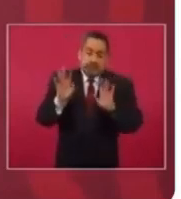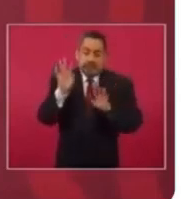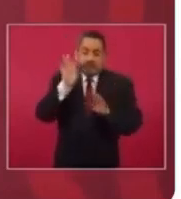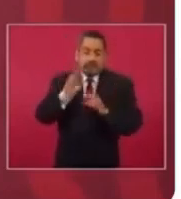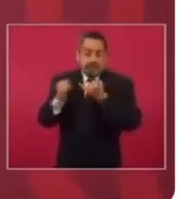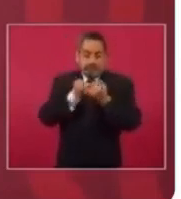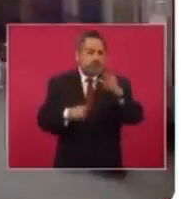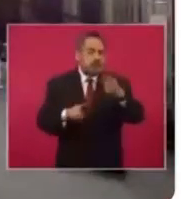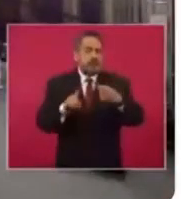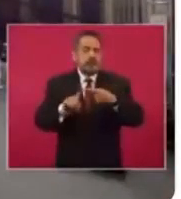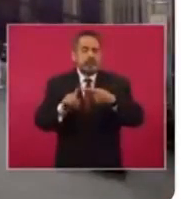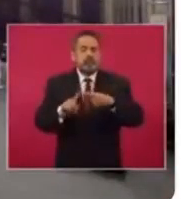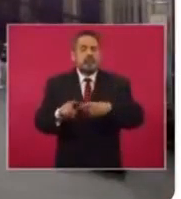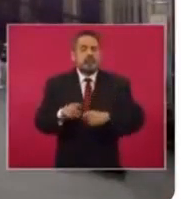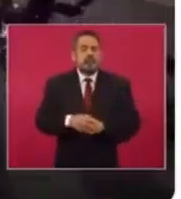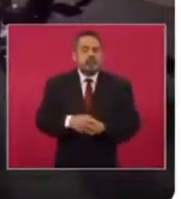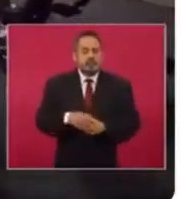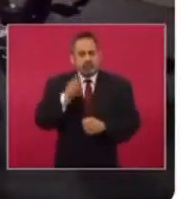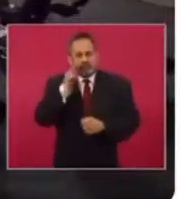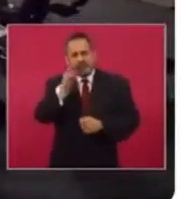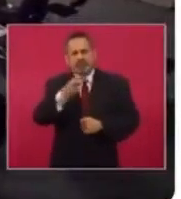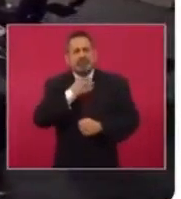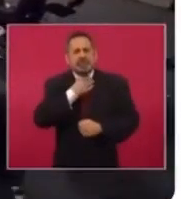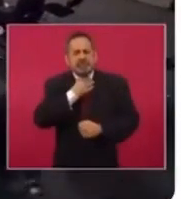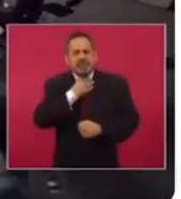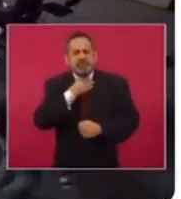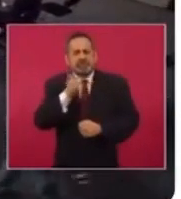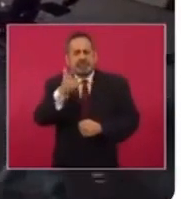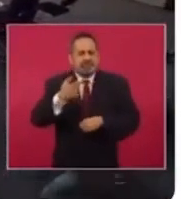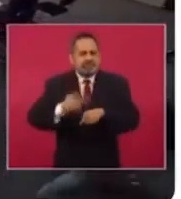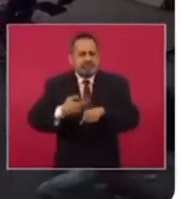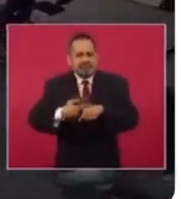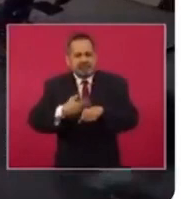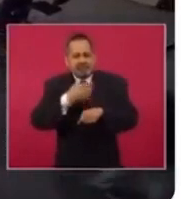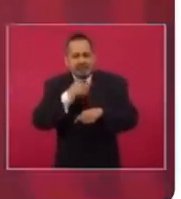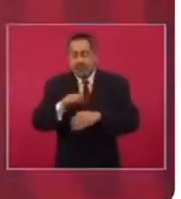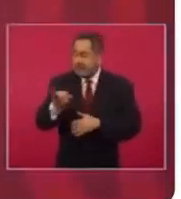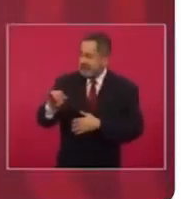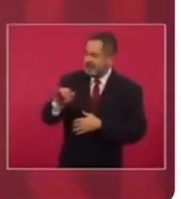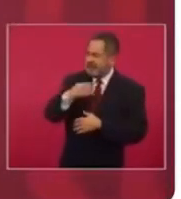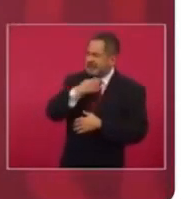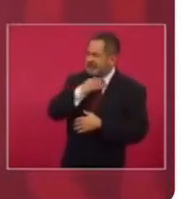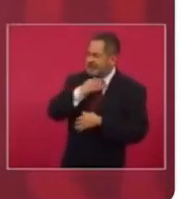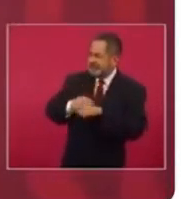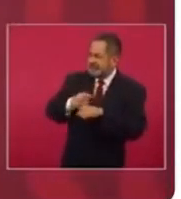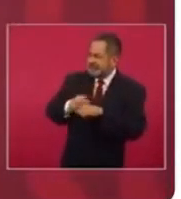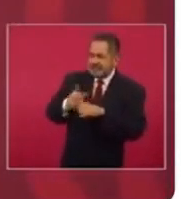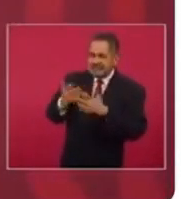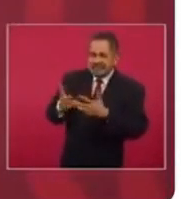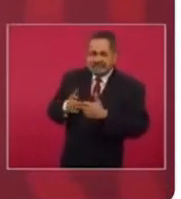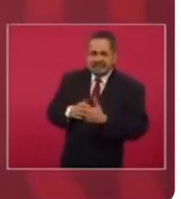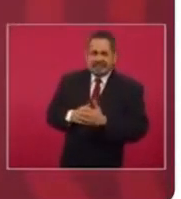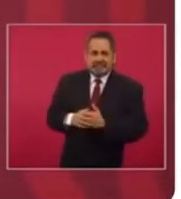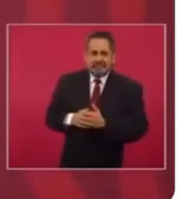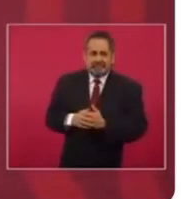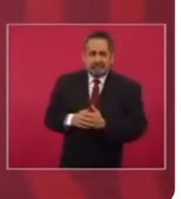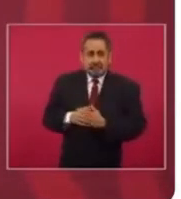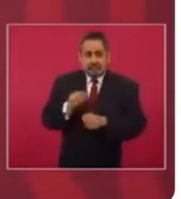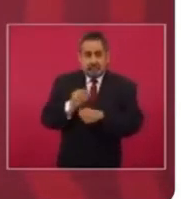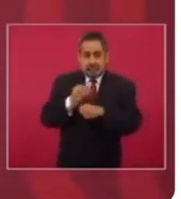estatal viernes sábado domingo todavía hoy este lunes por la mañana muy cerca del procurador del